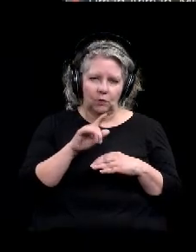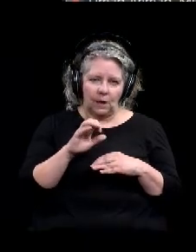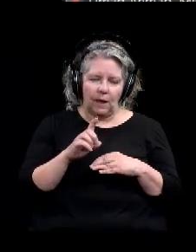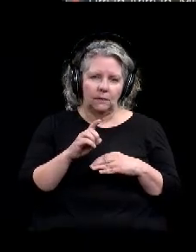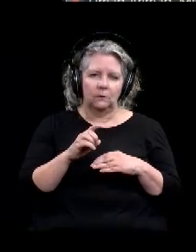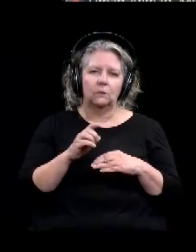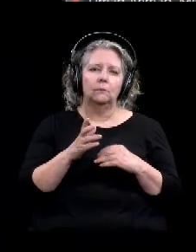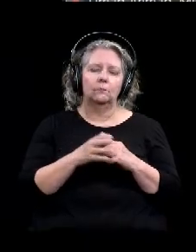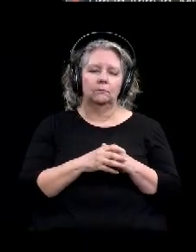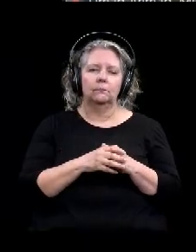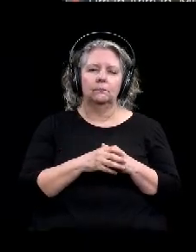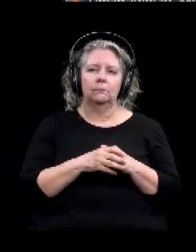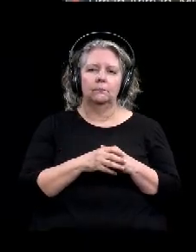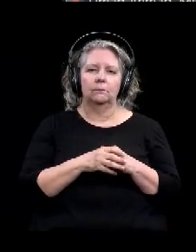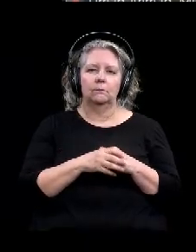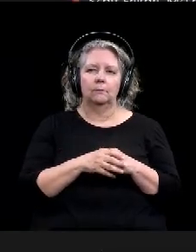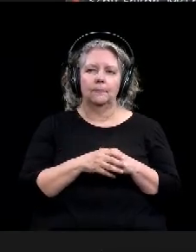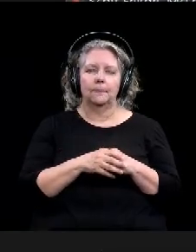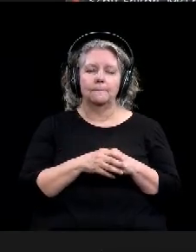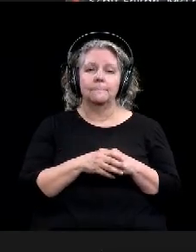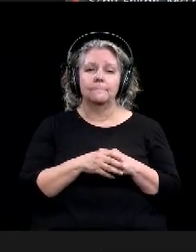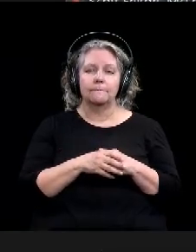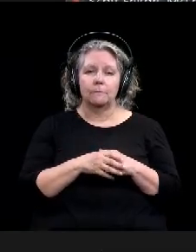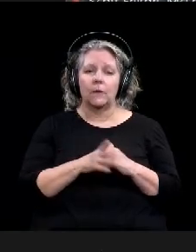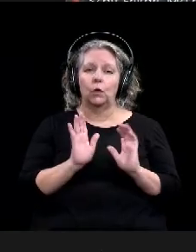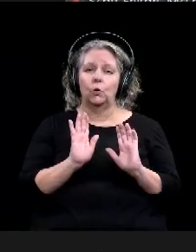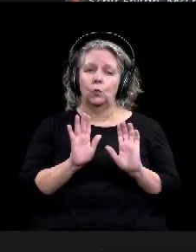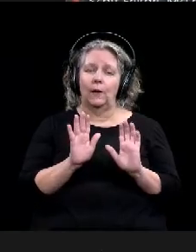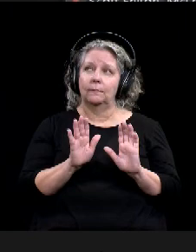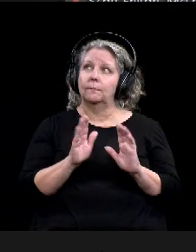haciendo medidas entre la comunidad